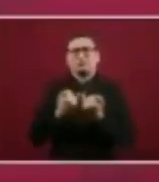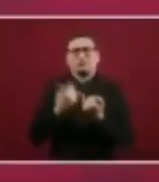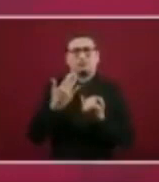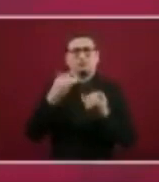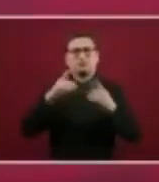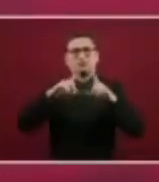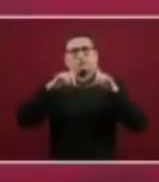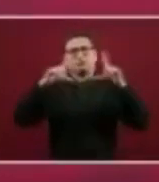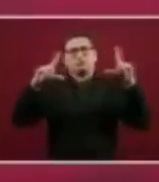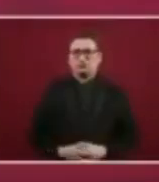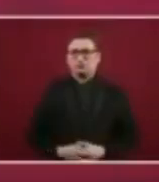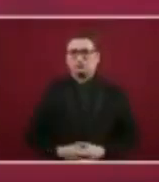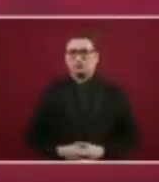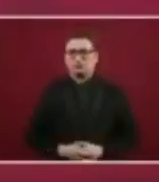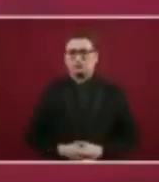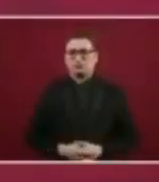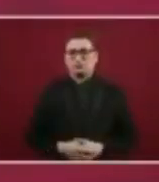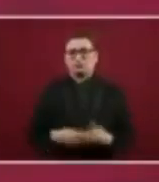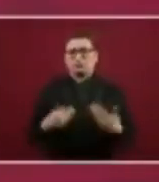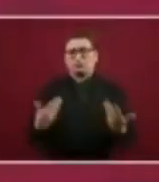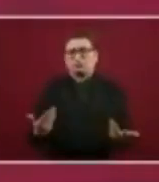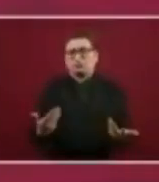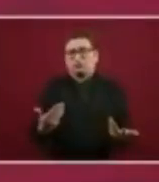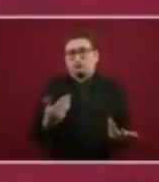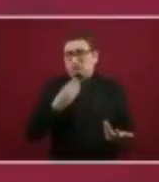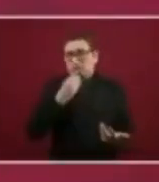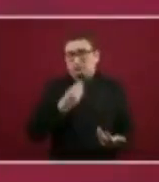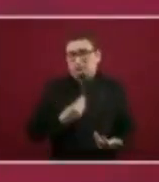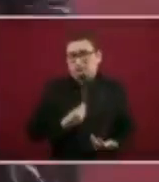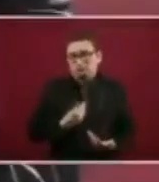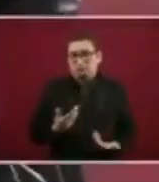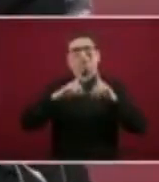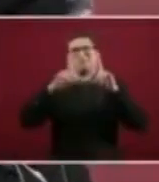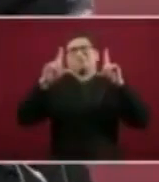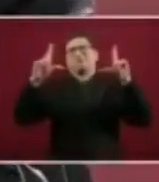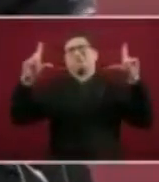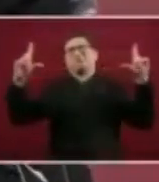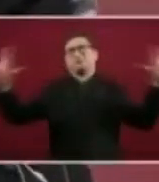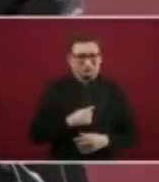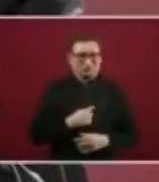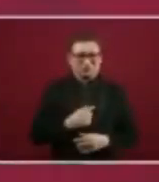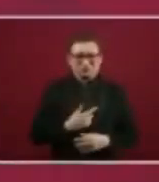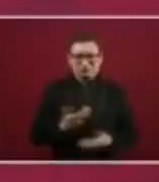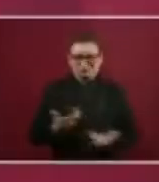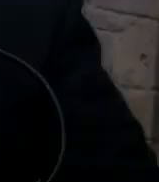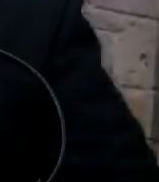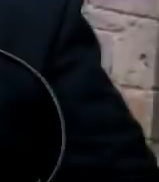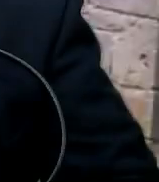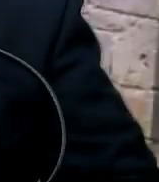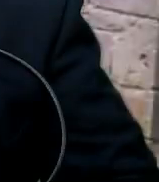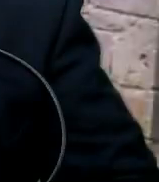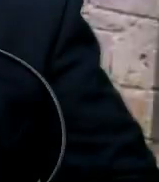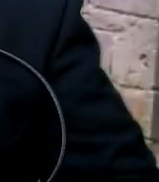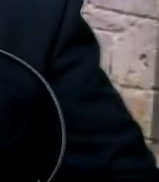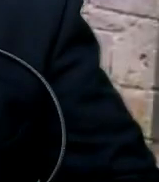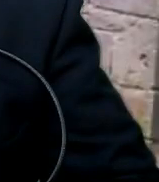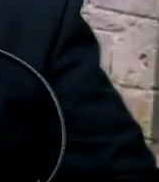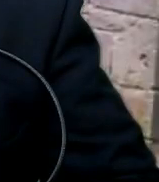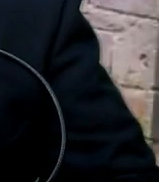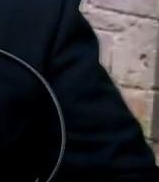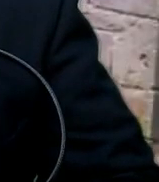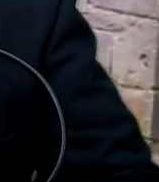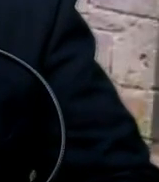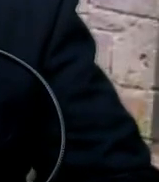frente a mi casa entonces ni modo que ya por una manta vamos a dejar de cumplir con nuestra responsabilidad